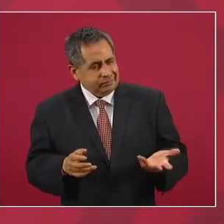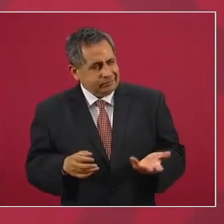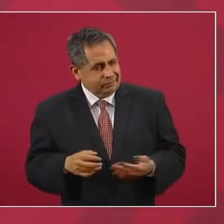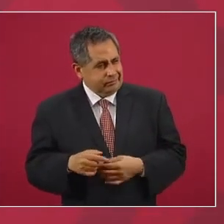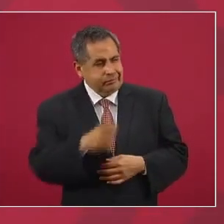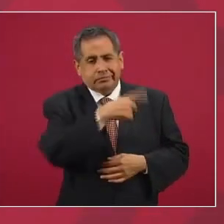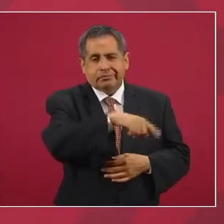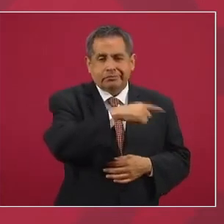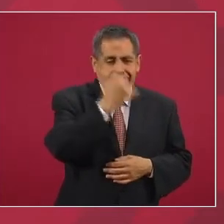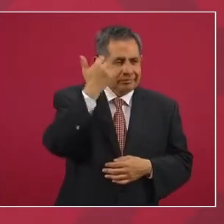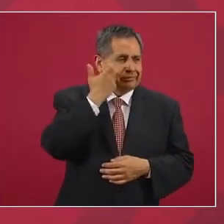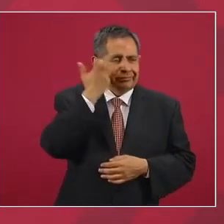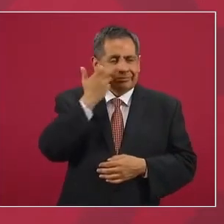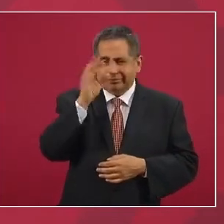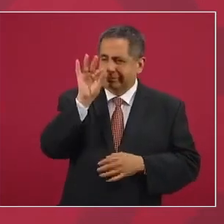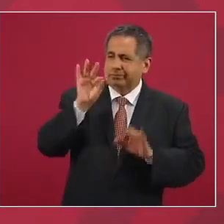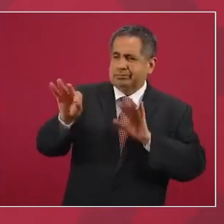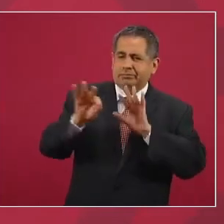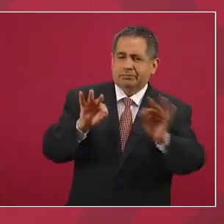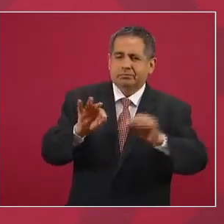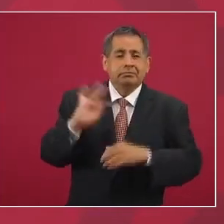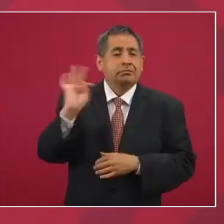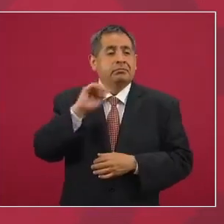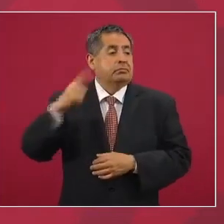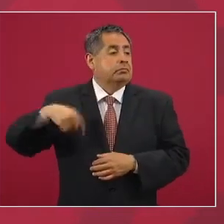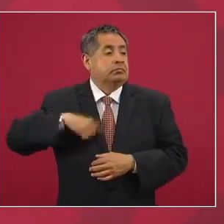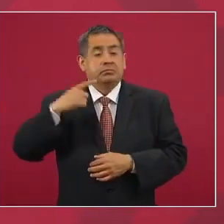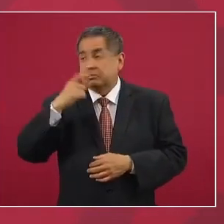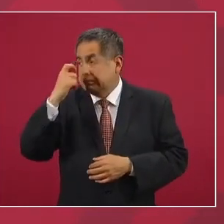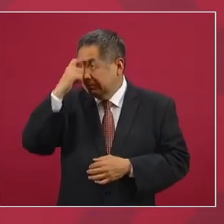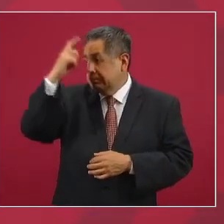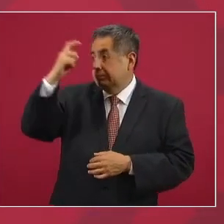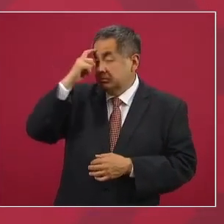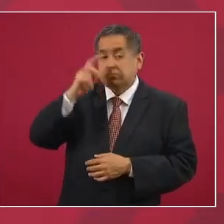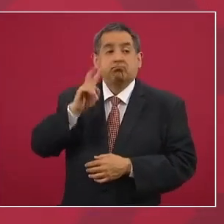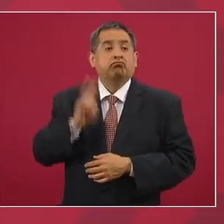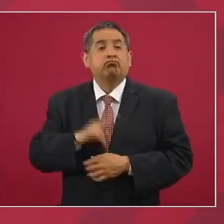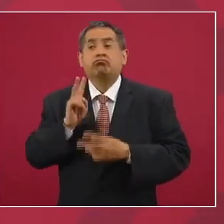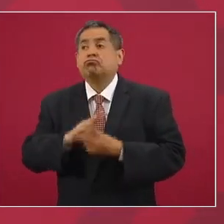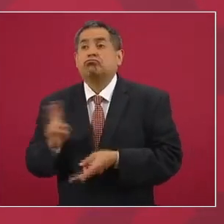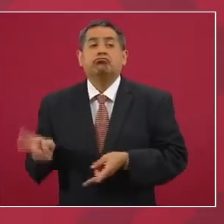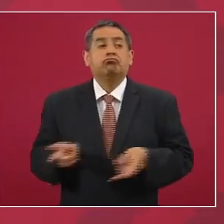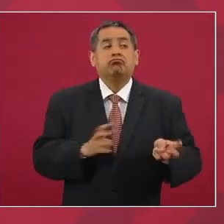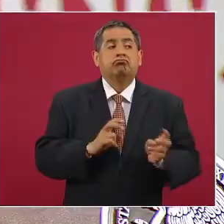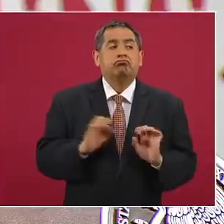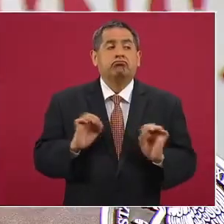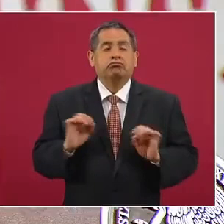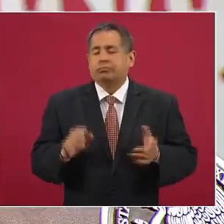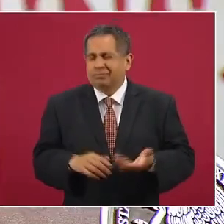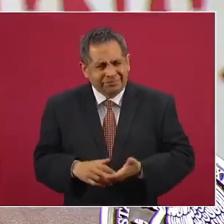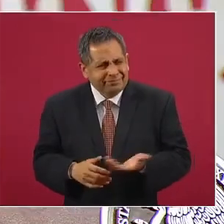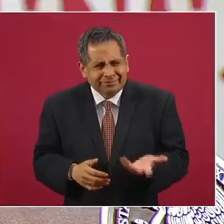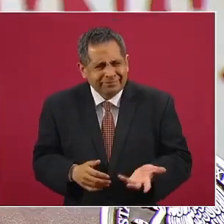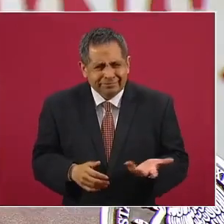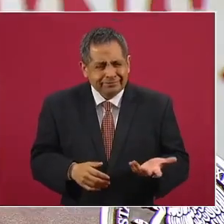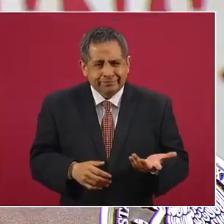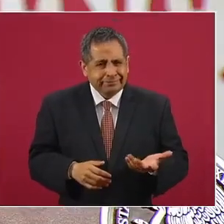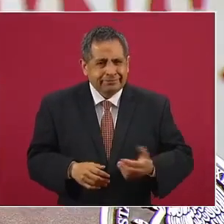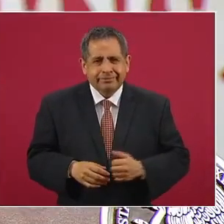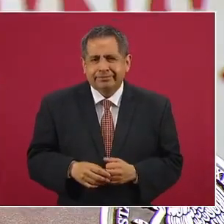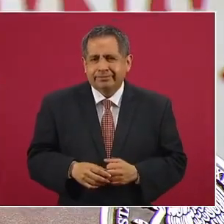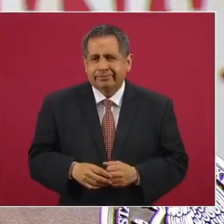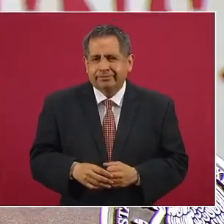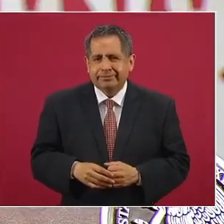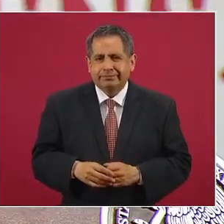que a lo mejor nosotros inventamos lo del robo de los medicamentos. Son